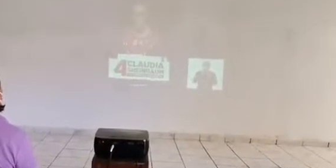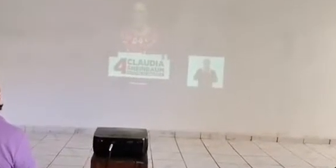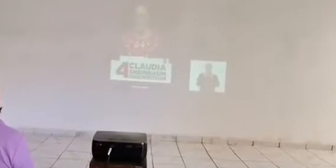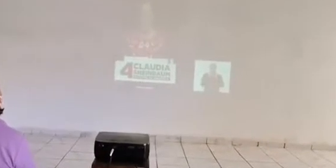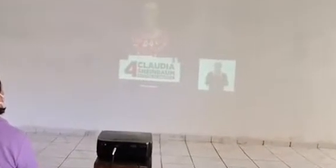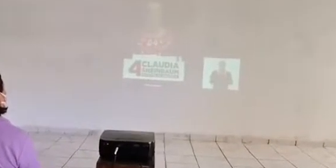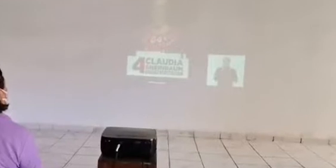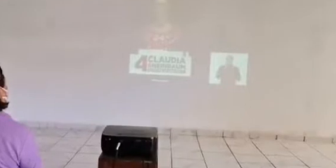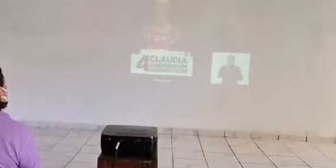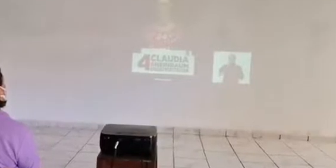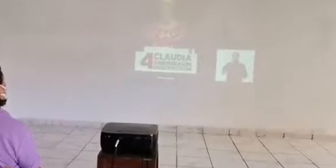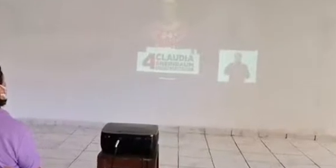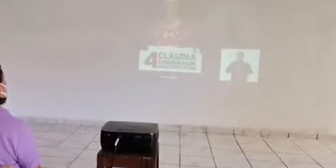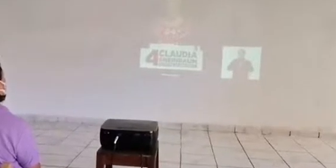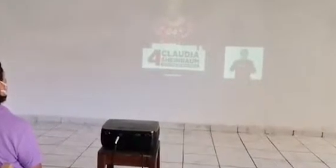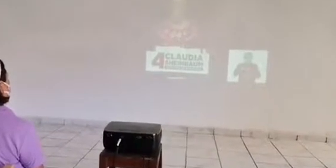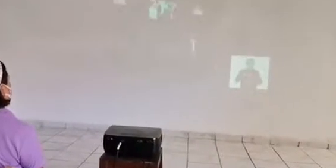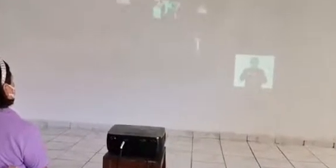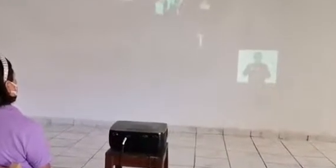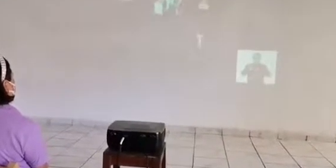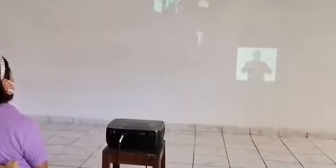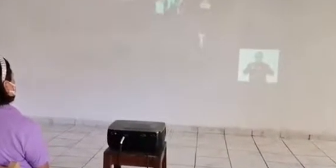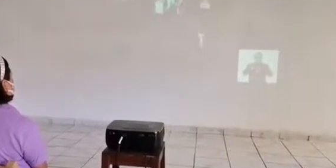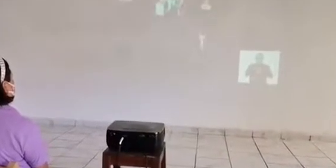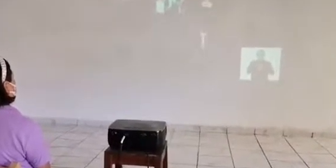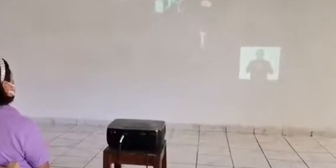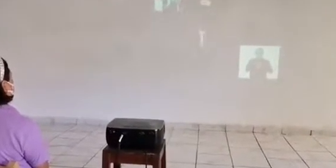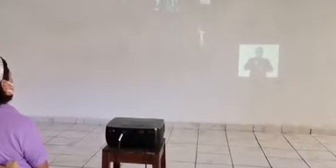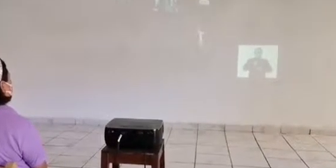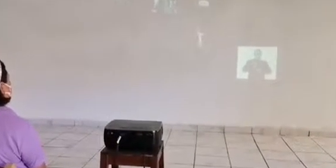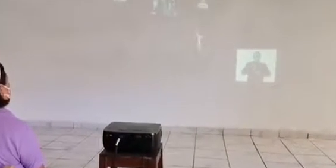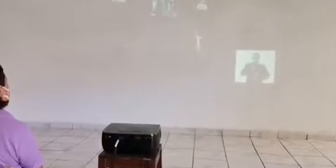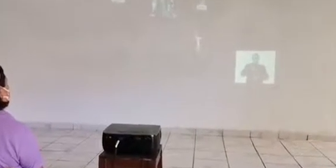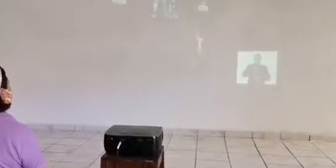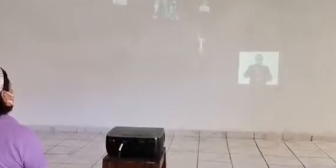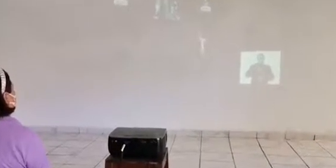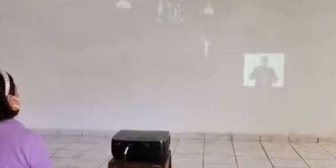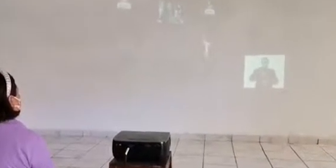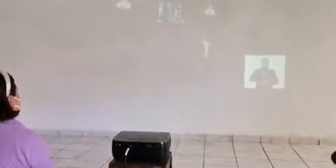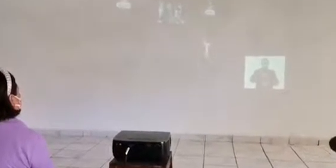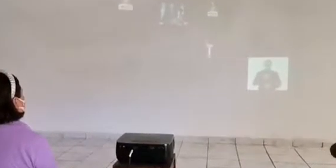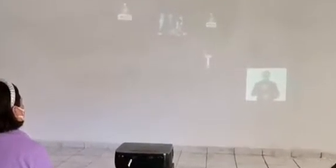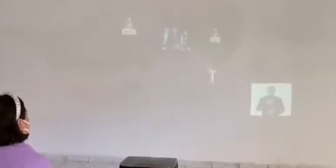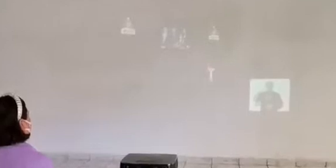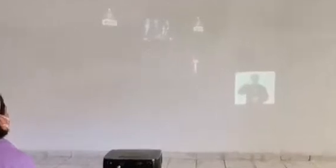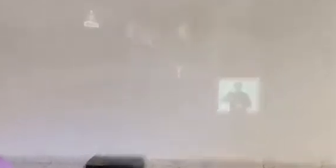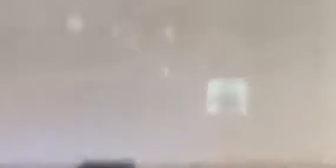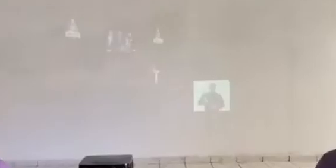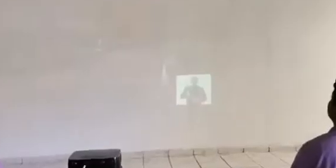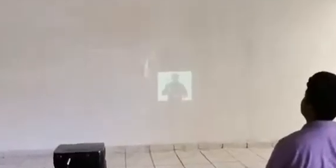de bienestar que brinde felicidad. Es un honor estar con Obrador.